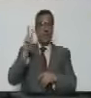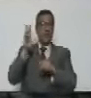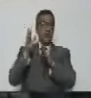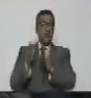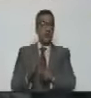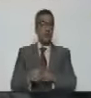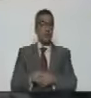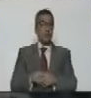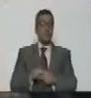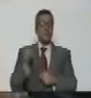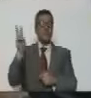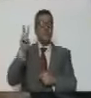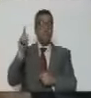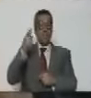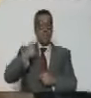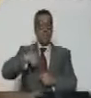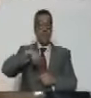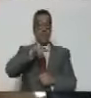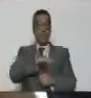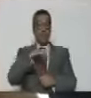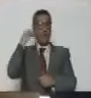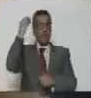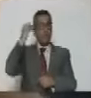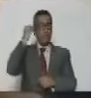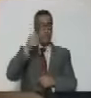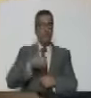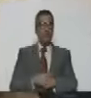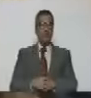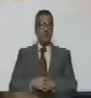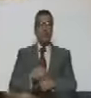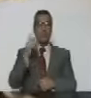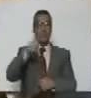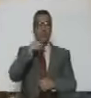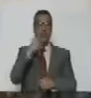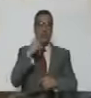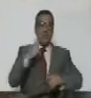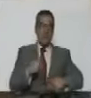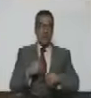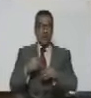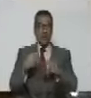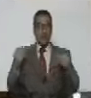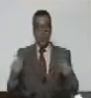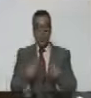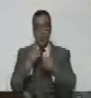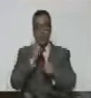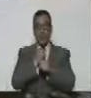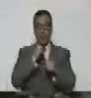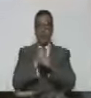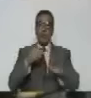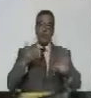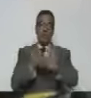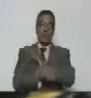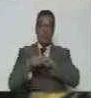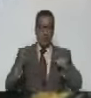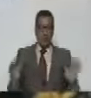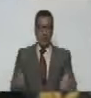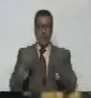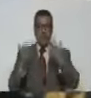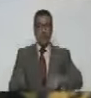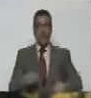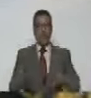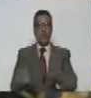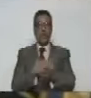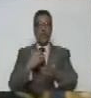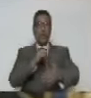venezolano, nosotros creemos que la política ha sido coherente en función de lo que significa la promoción del libro,